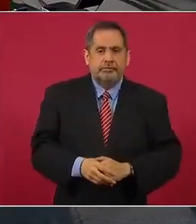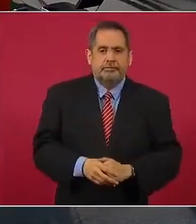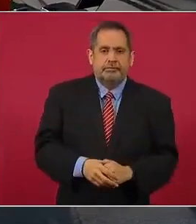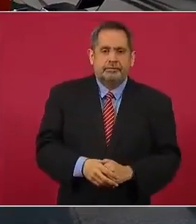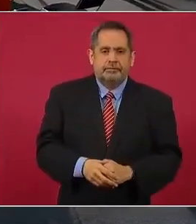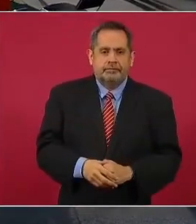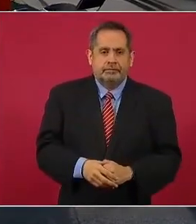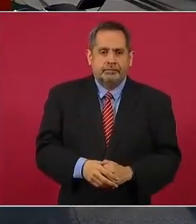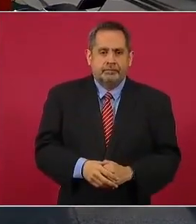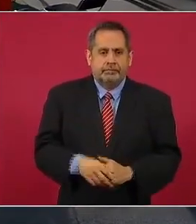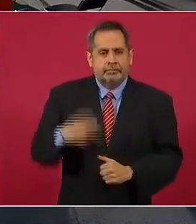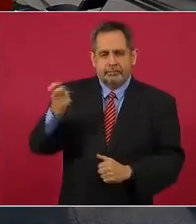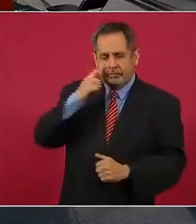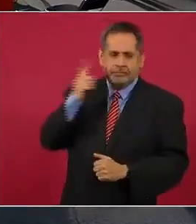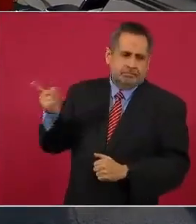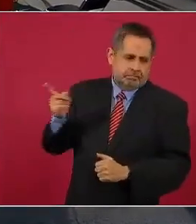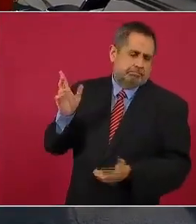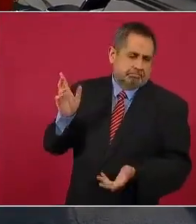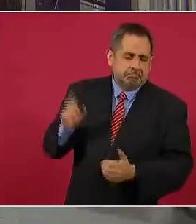Ah, esta es la sala.